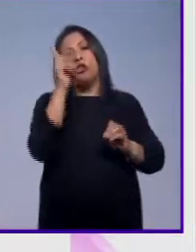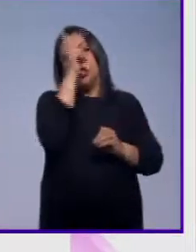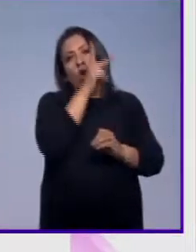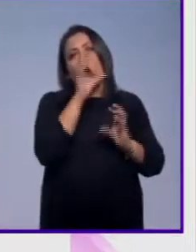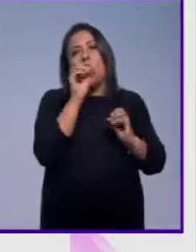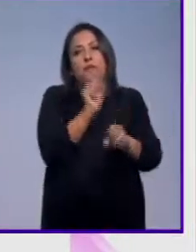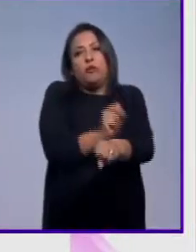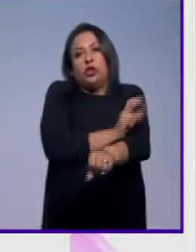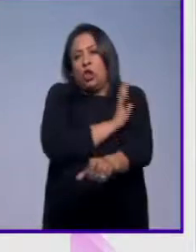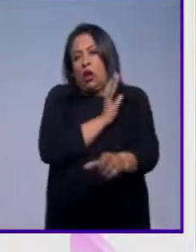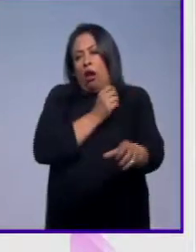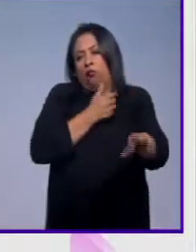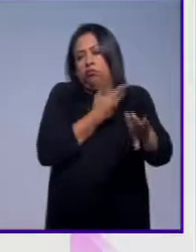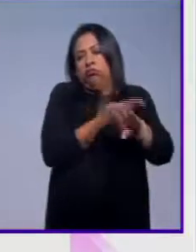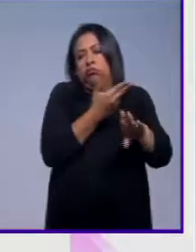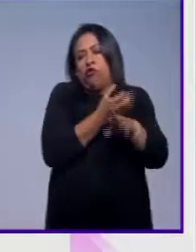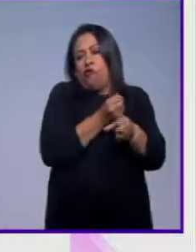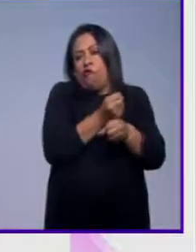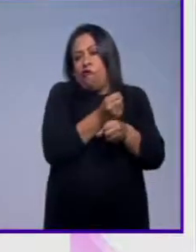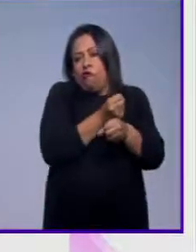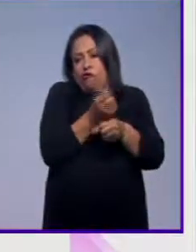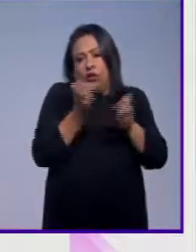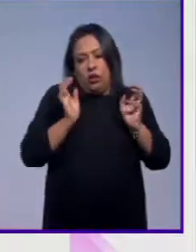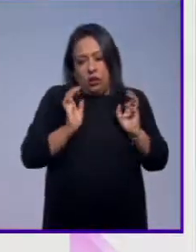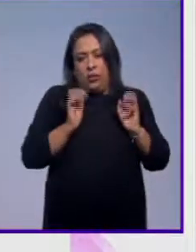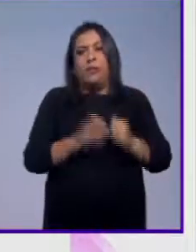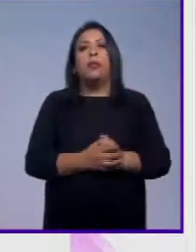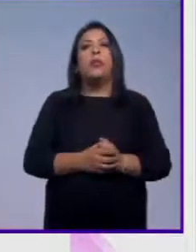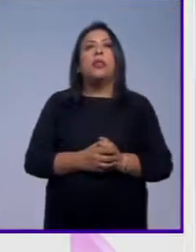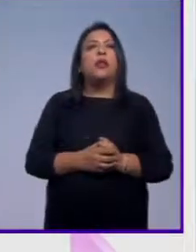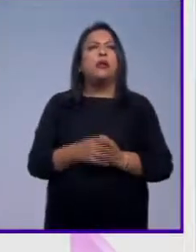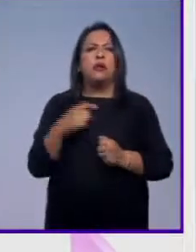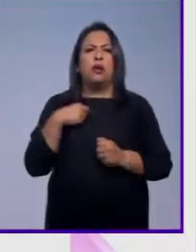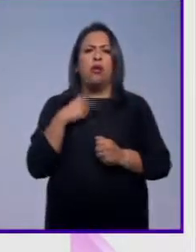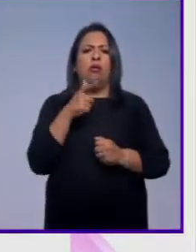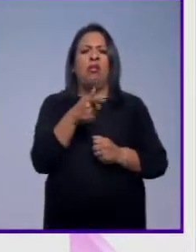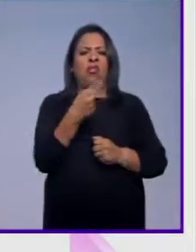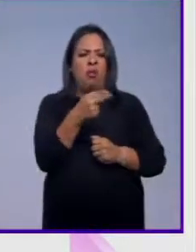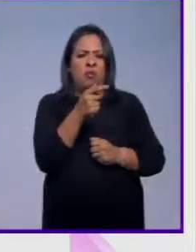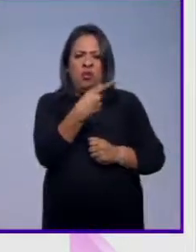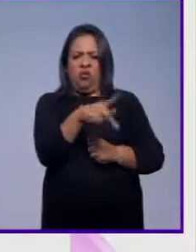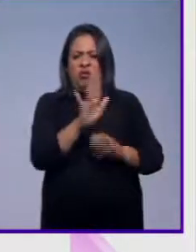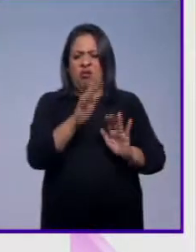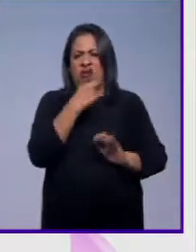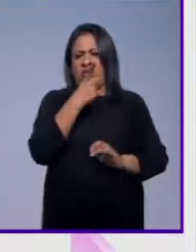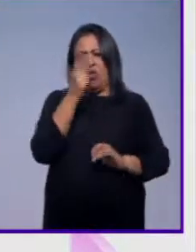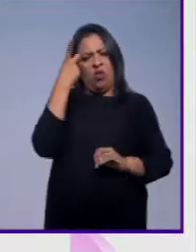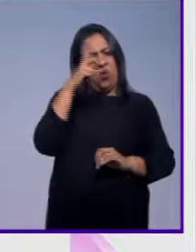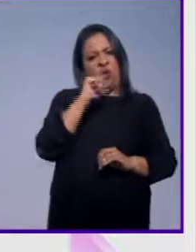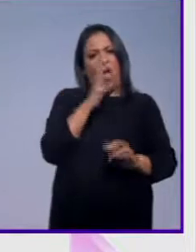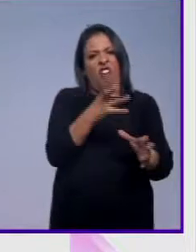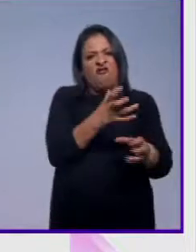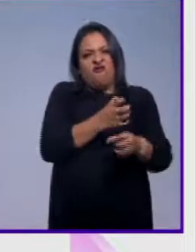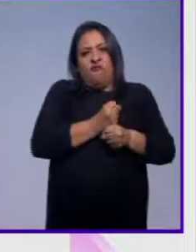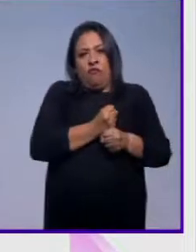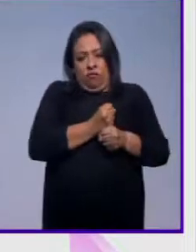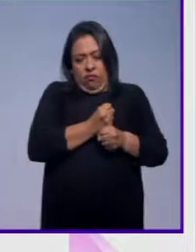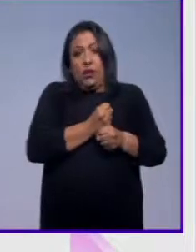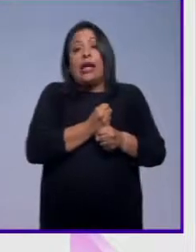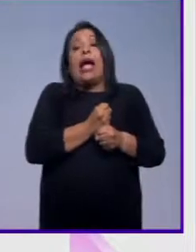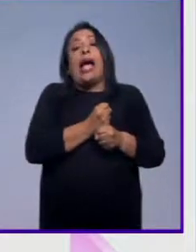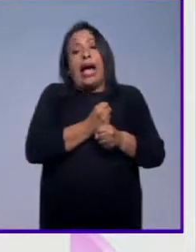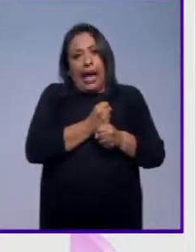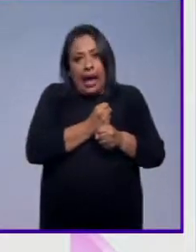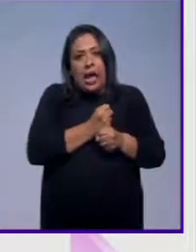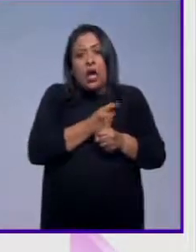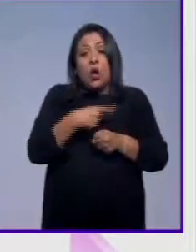o y patrimonial digamos no pone nada nombre de ella etcétera para que no se vaya es aquí y entonces